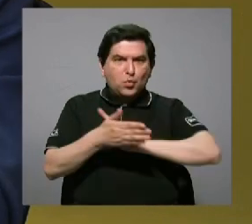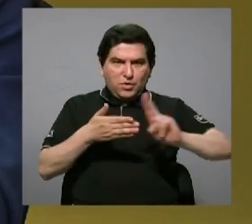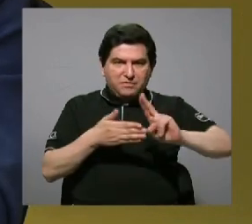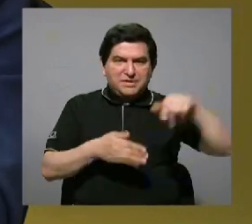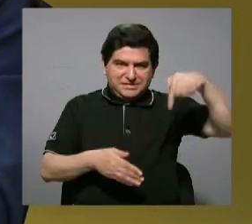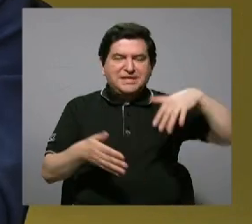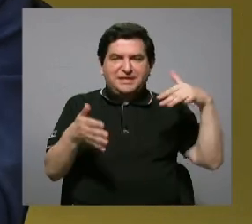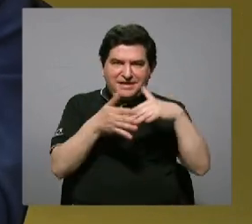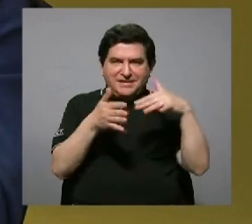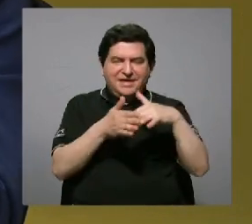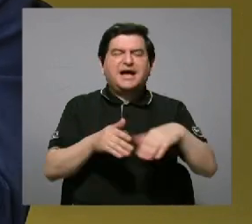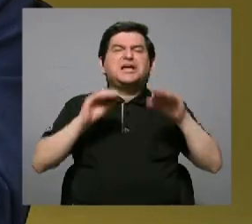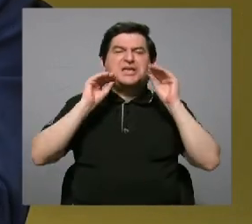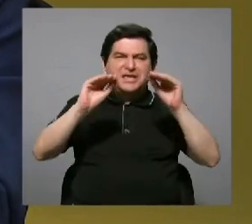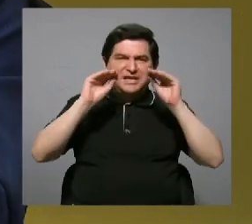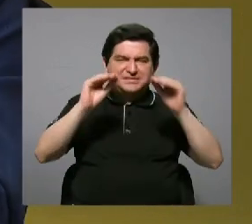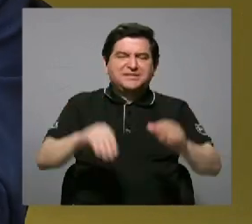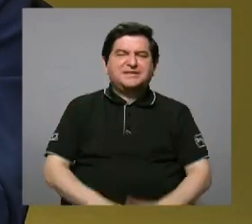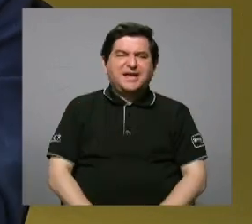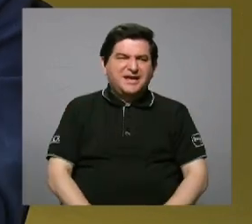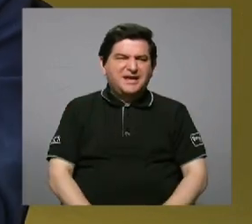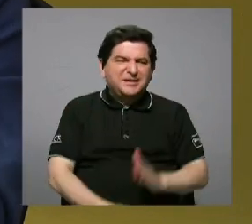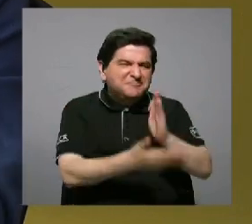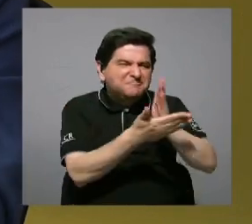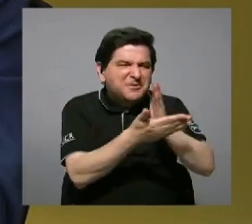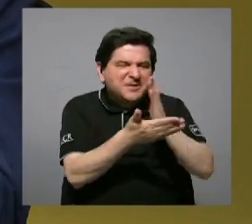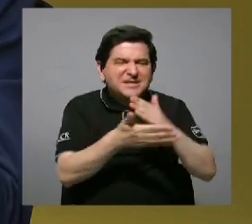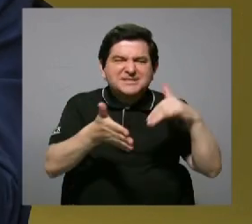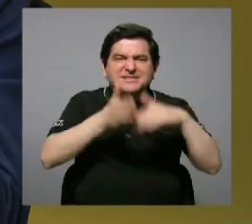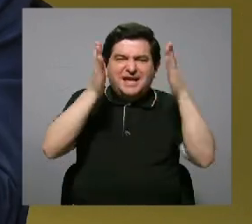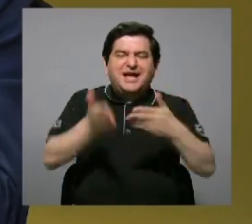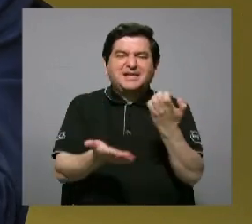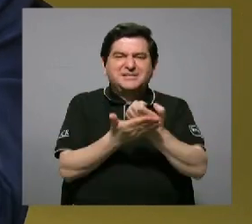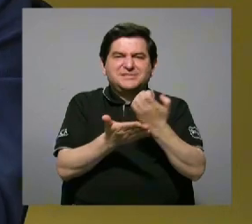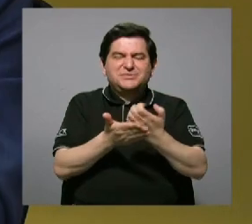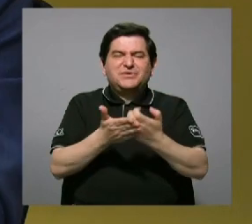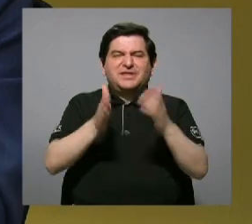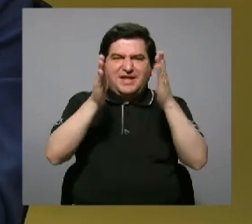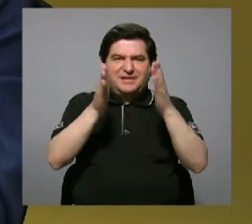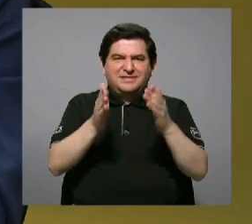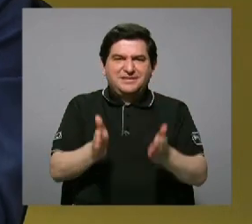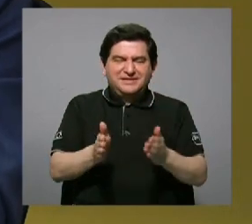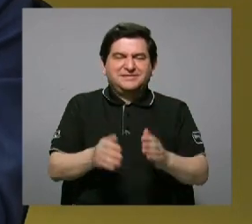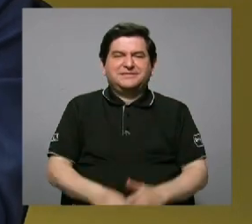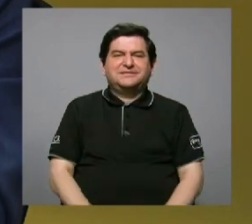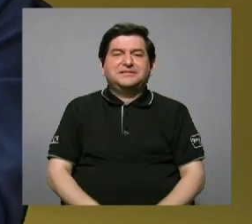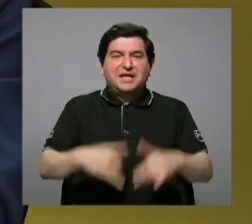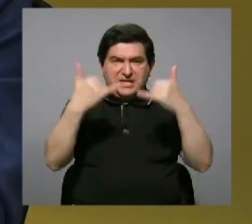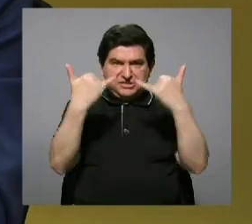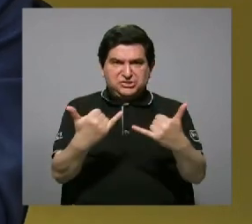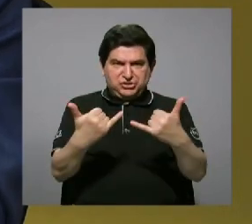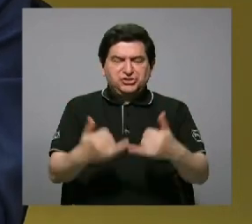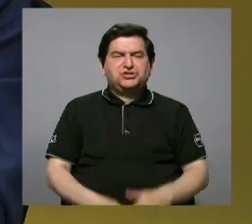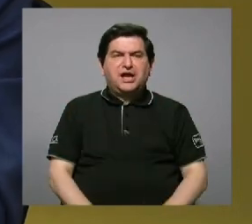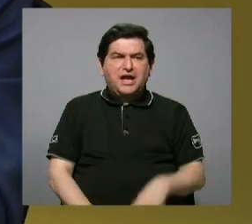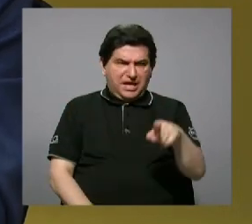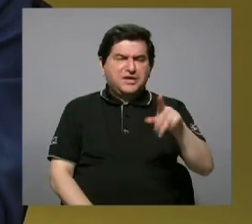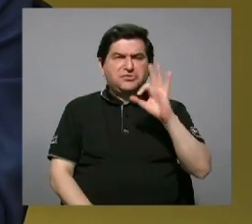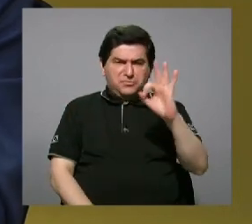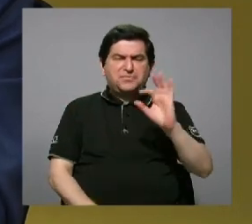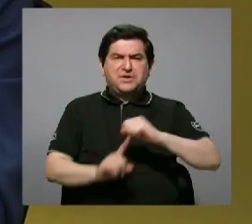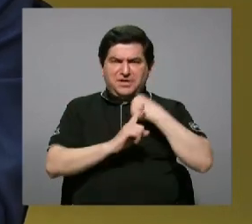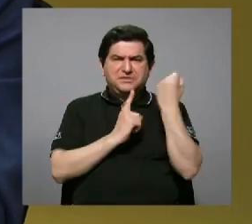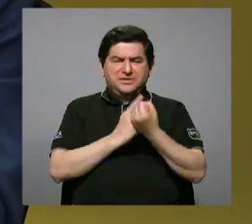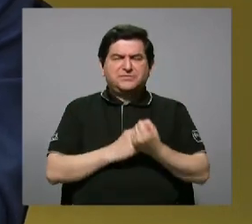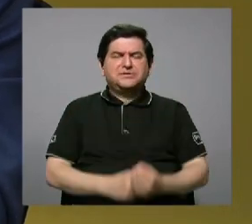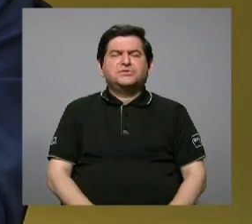donde di clases, donde mortifiqué a mis estudiantes de economía, que ahora ya están afortunadamente en posiciones que me alegran muchísimo, ¿verdad? De que la